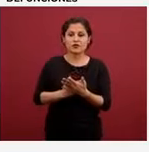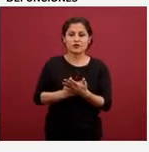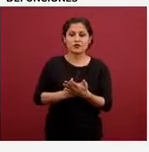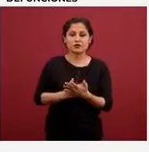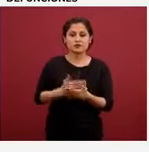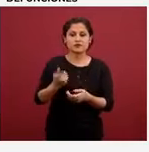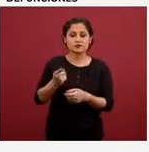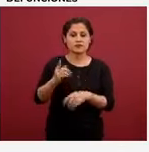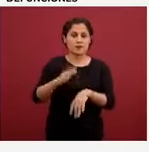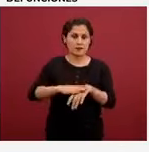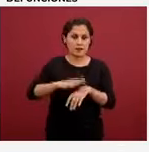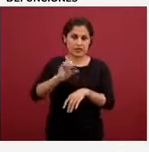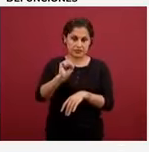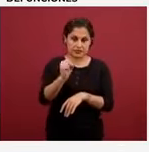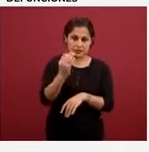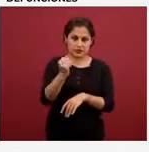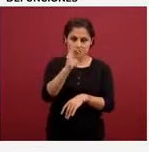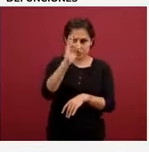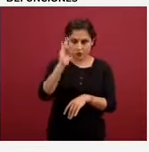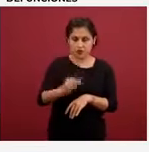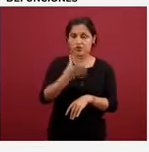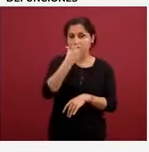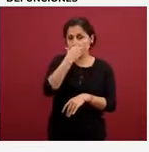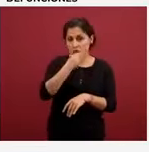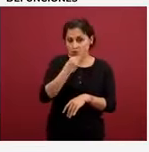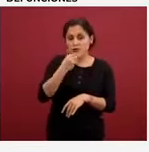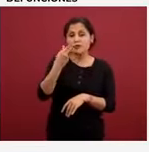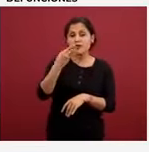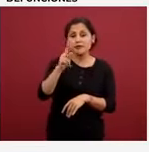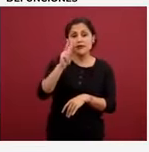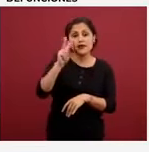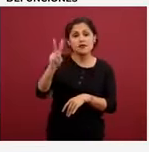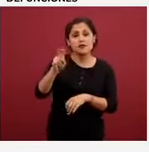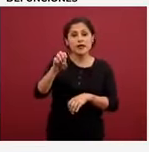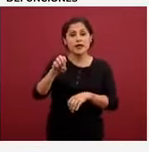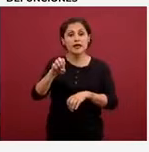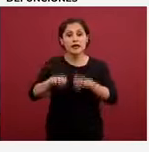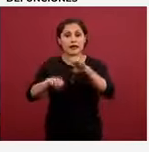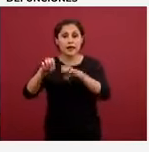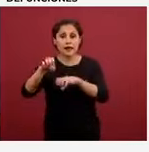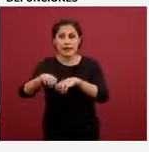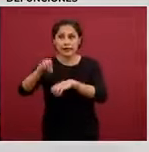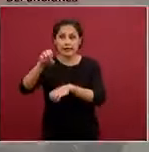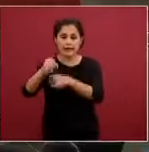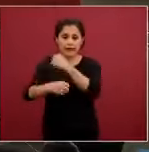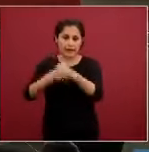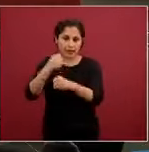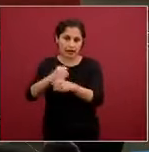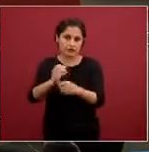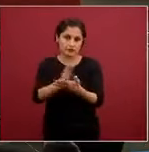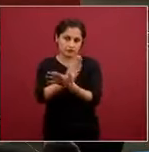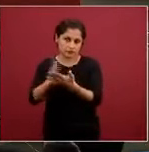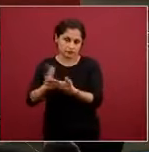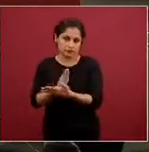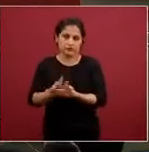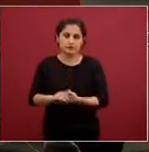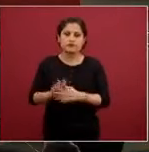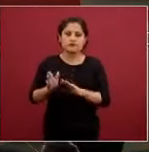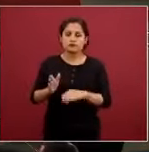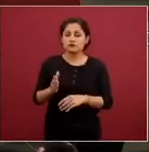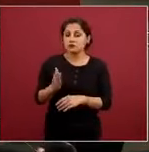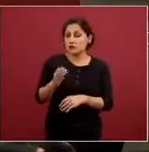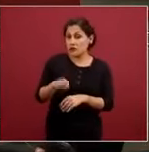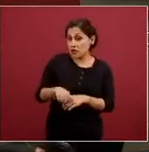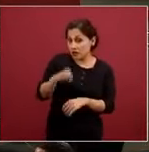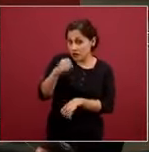tanto vemos dónde se encuentran y en qué grupos estas defunciones. La mediana de edad ha sido